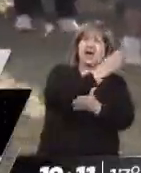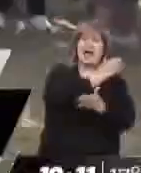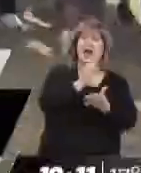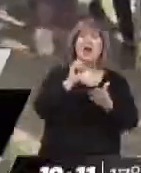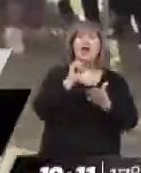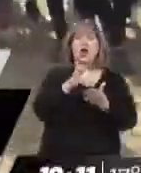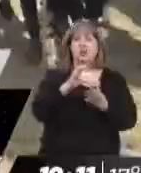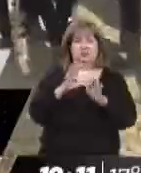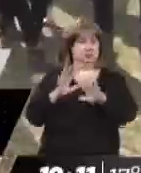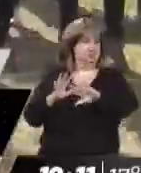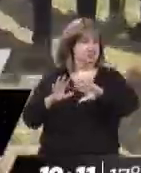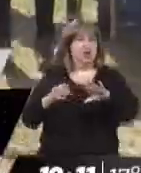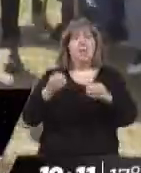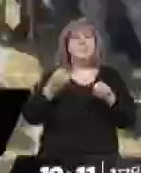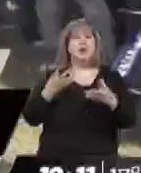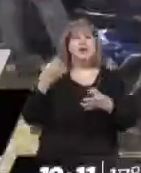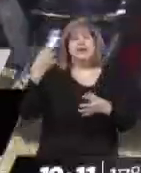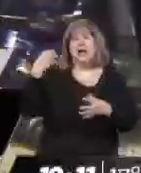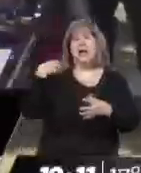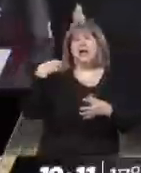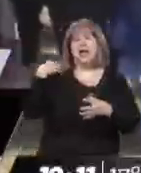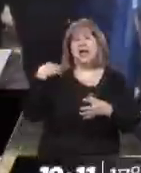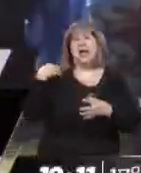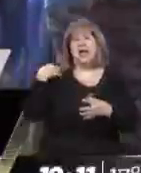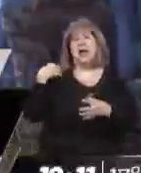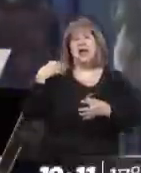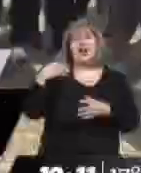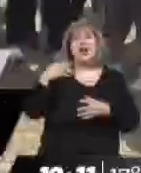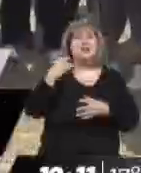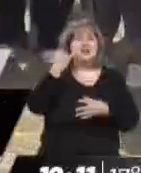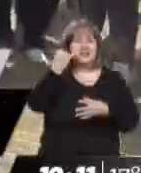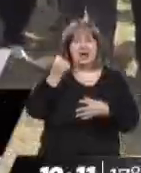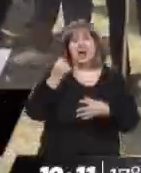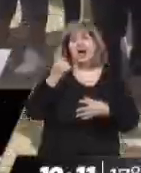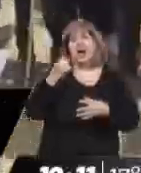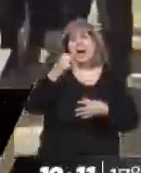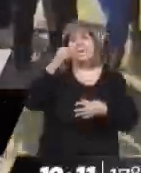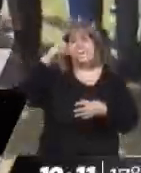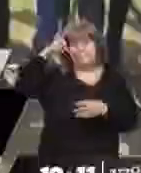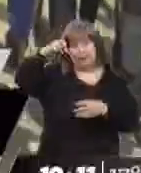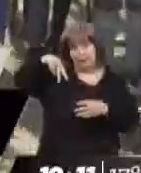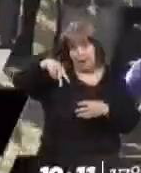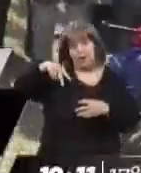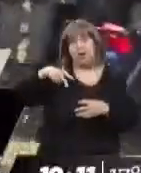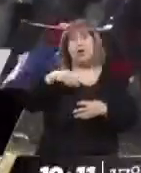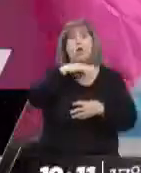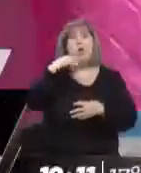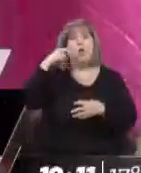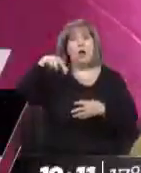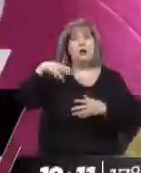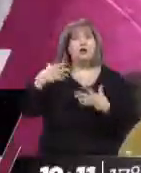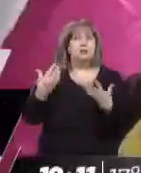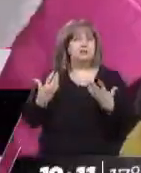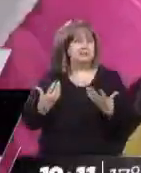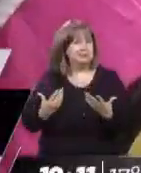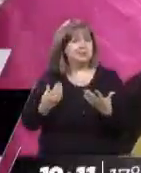el General Perón ha sido un ícono de la política argentina y ha sido quien ha dado los derechos a los trabajadores y a las trabajadoras, y eso no se puede